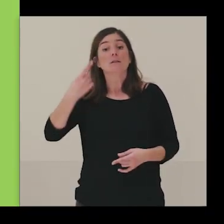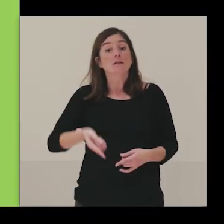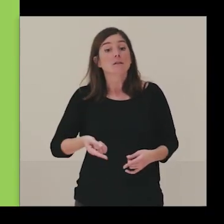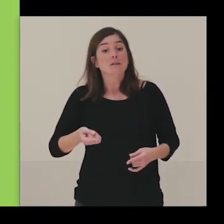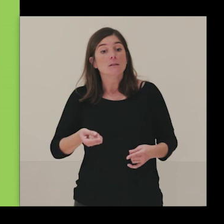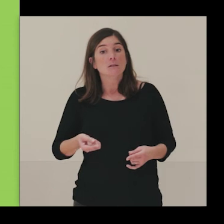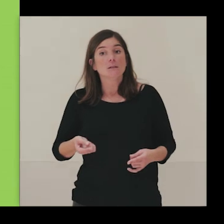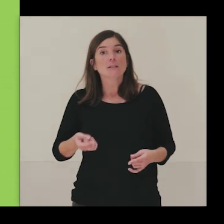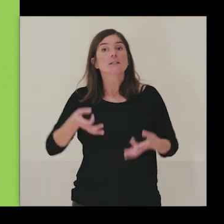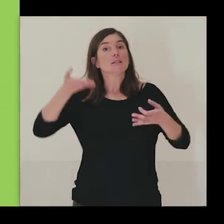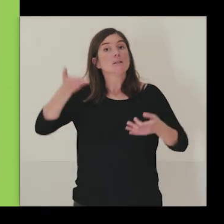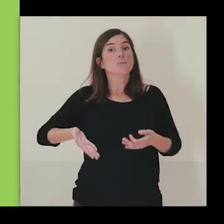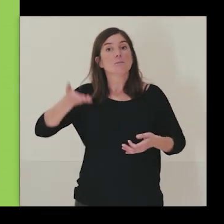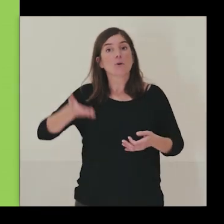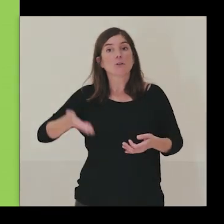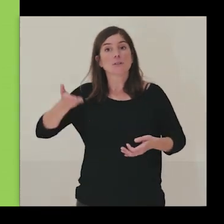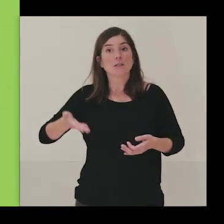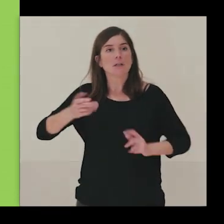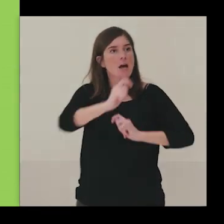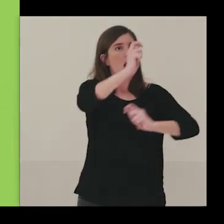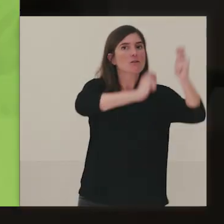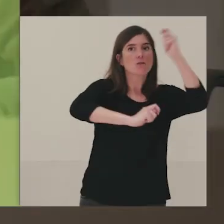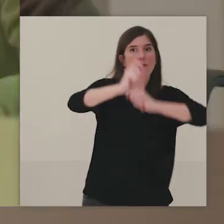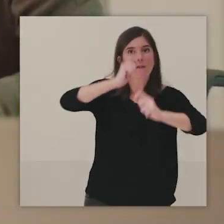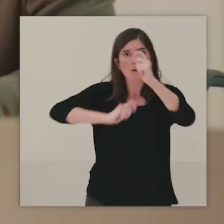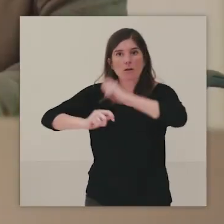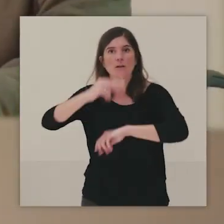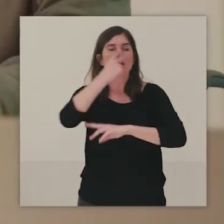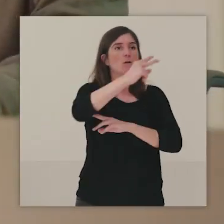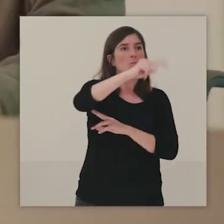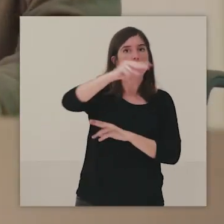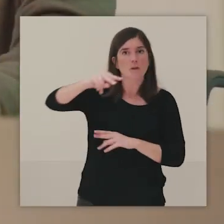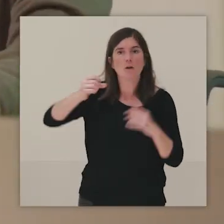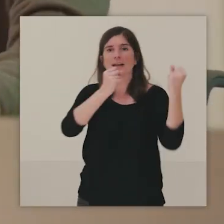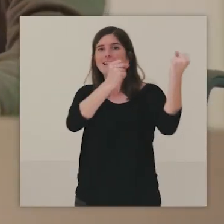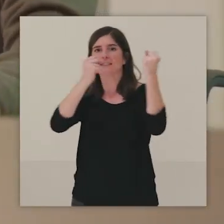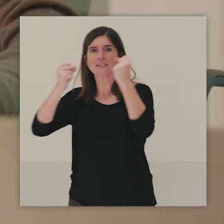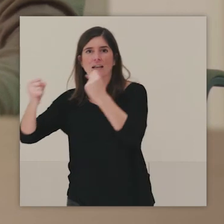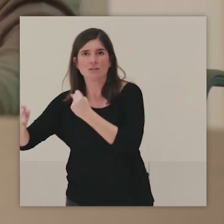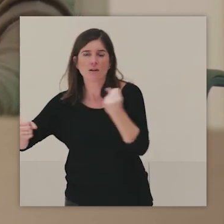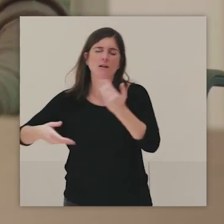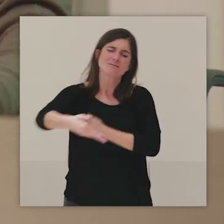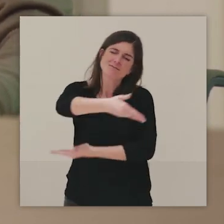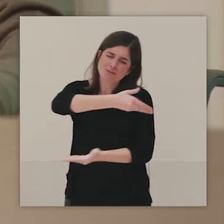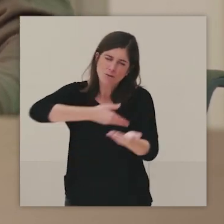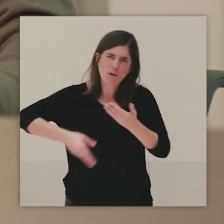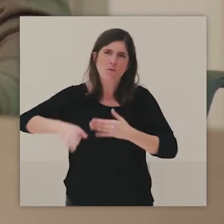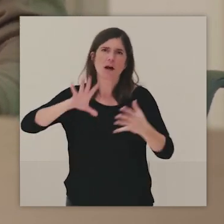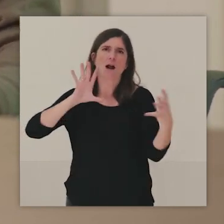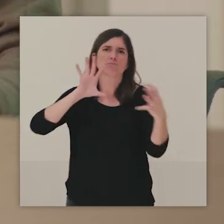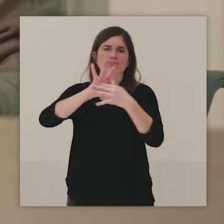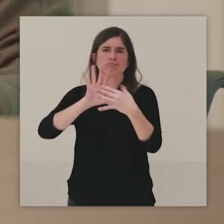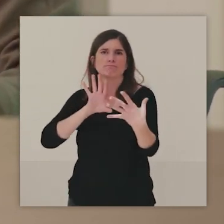luego, tejan alianzas. Porque es el mejor altavoz. Es decir, no se trata